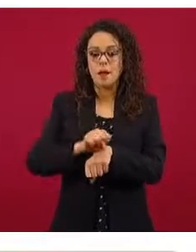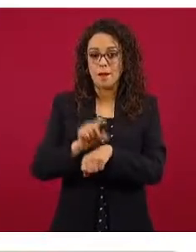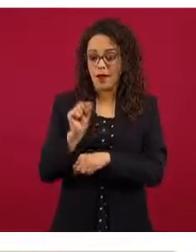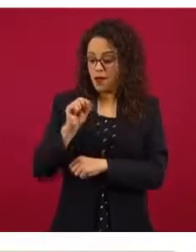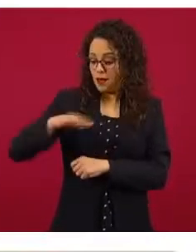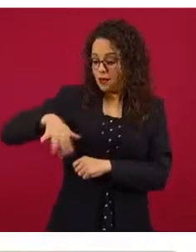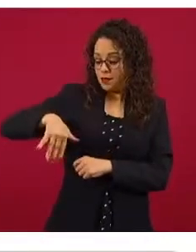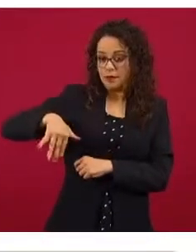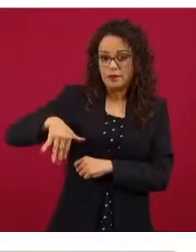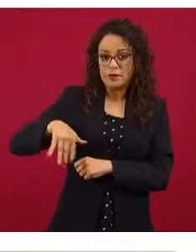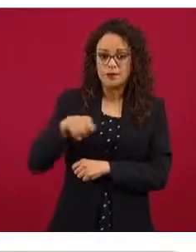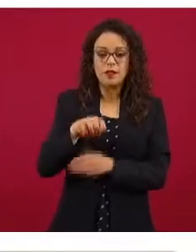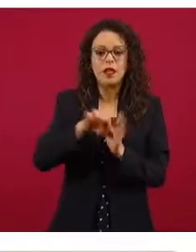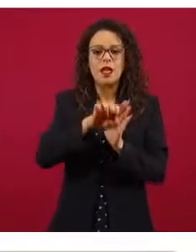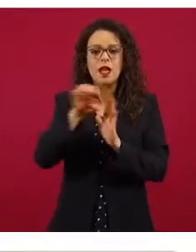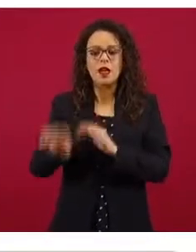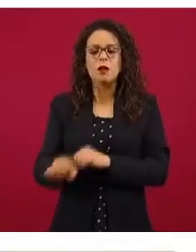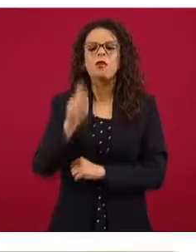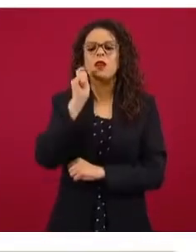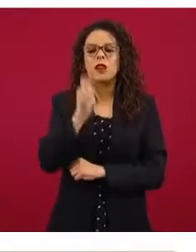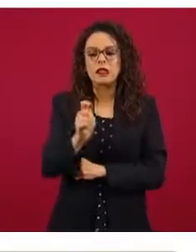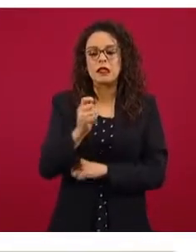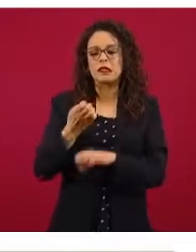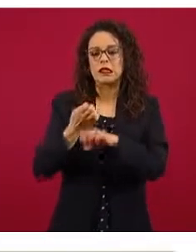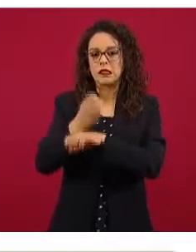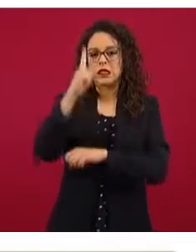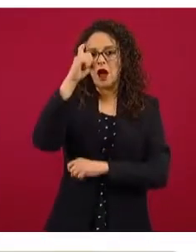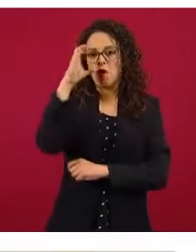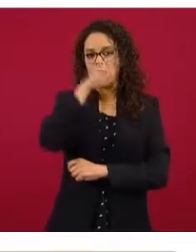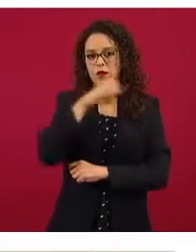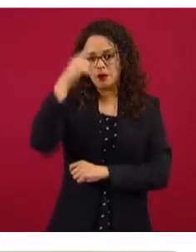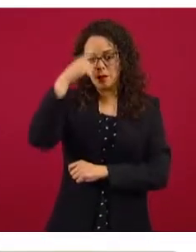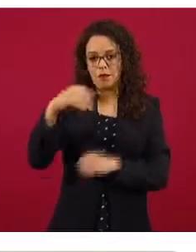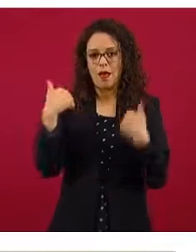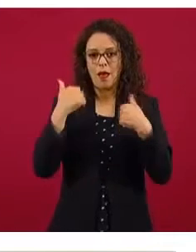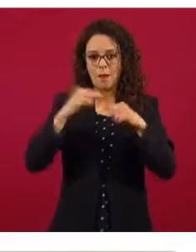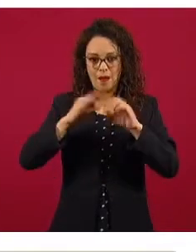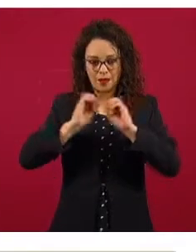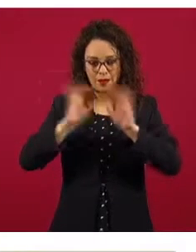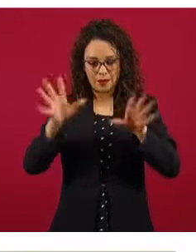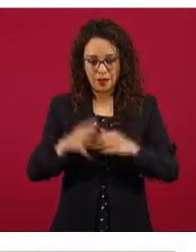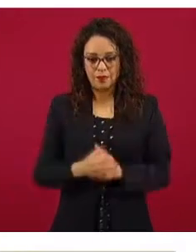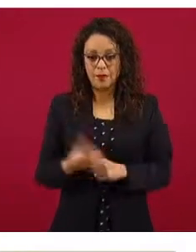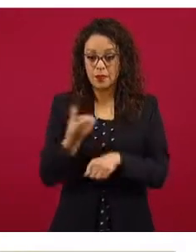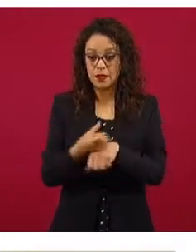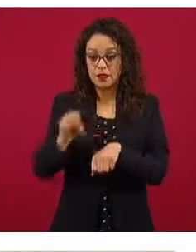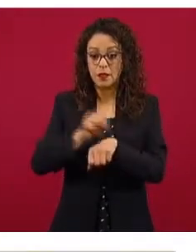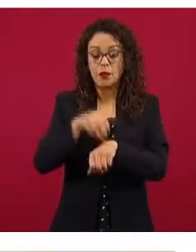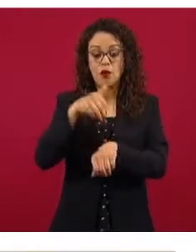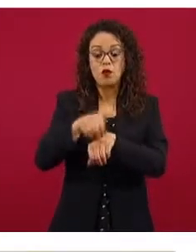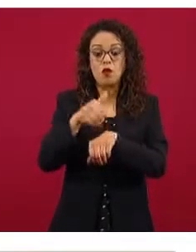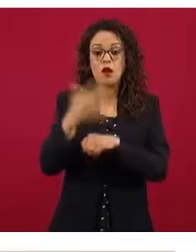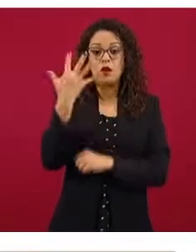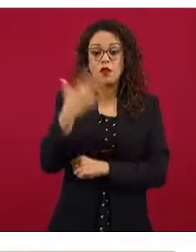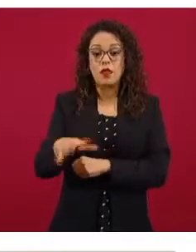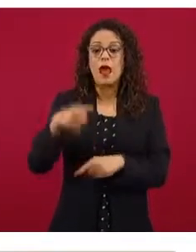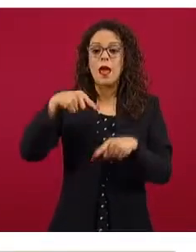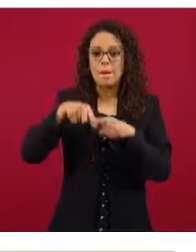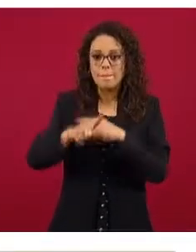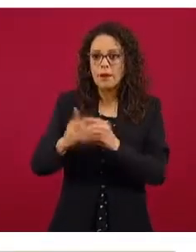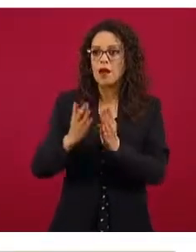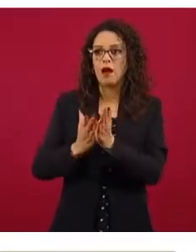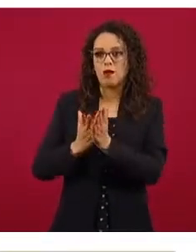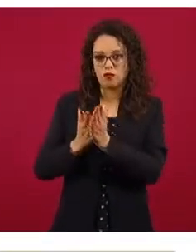recientes. Usaré solo el ejemplo de Aguascalientes para ilustrar la manera de describirlo. La semana 10 empezó a aumentar,